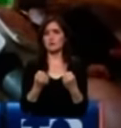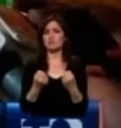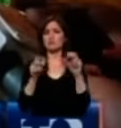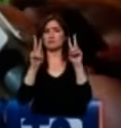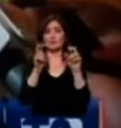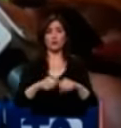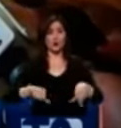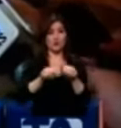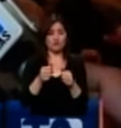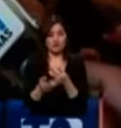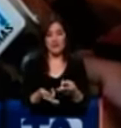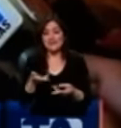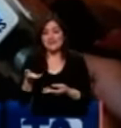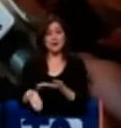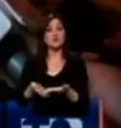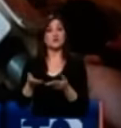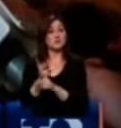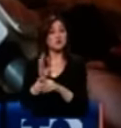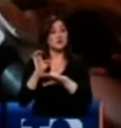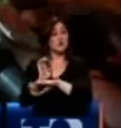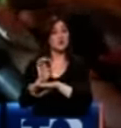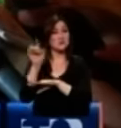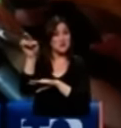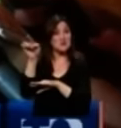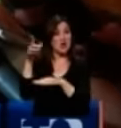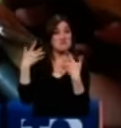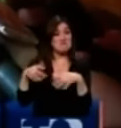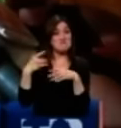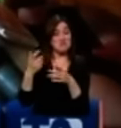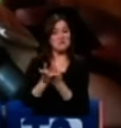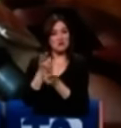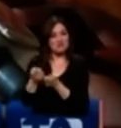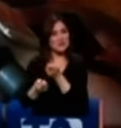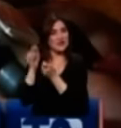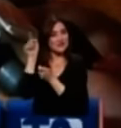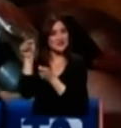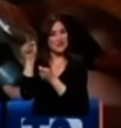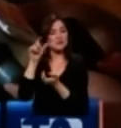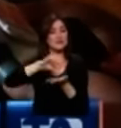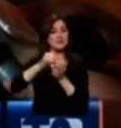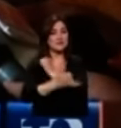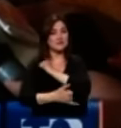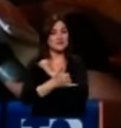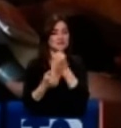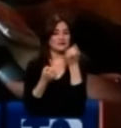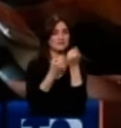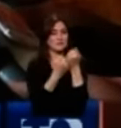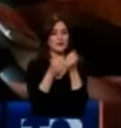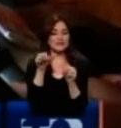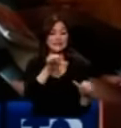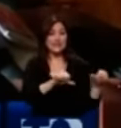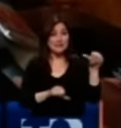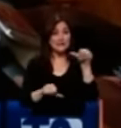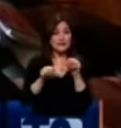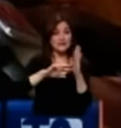todo en el área comercial. Creo que los productos ecuatorianos tienen un potencial de mercado allá. Y por supuesto también recibir el apoyo en ciencia y tecnología,